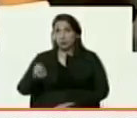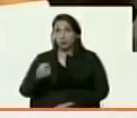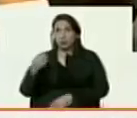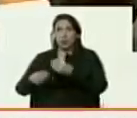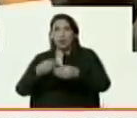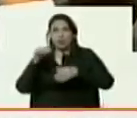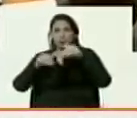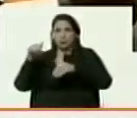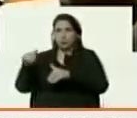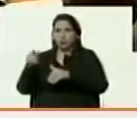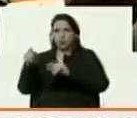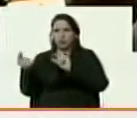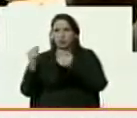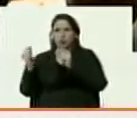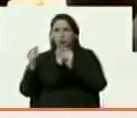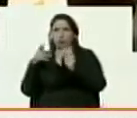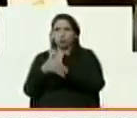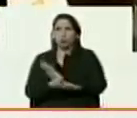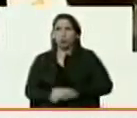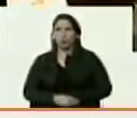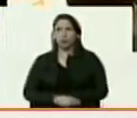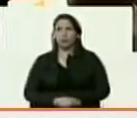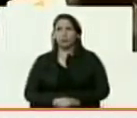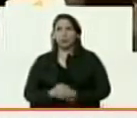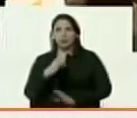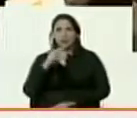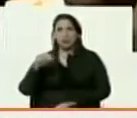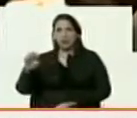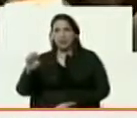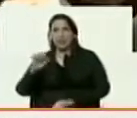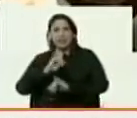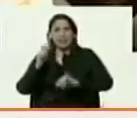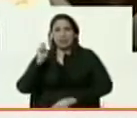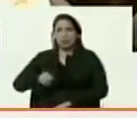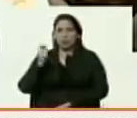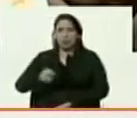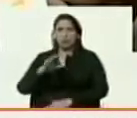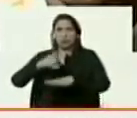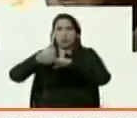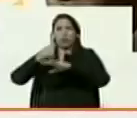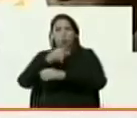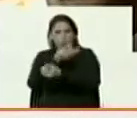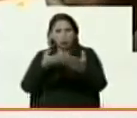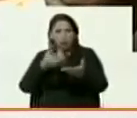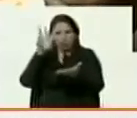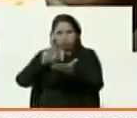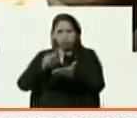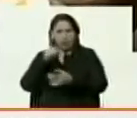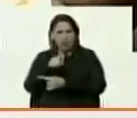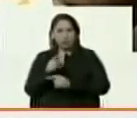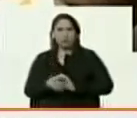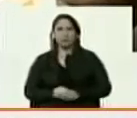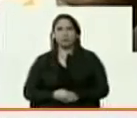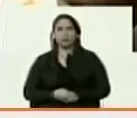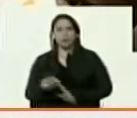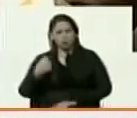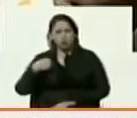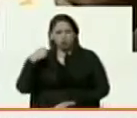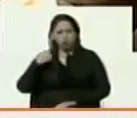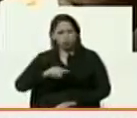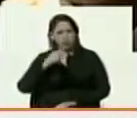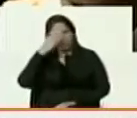esa discusión de las postulaciones del CNE y va al Tribunal Supremo, ¿ustedes avalarían ese? Mira, yo tengo